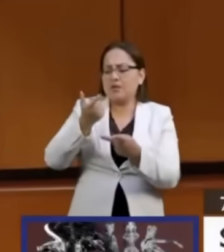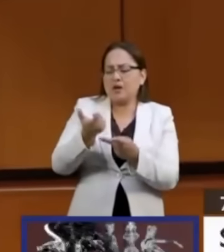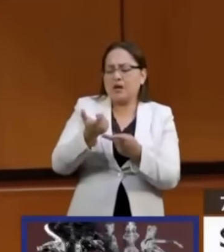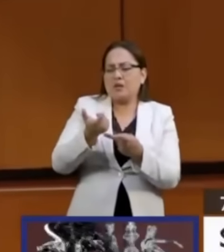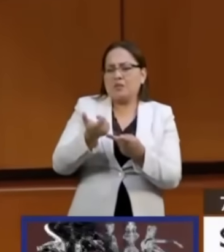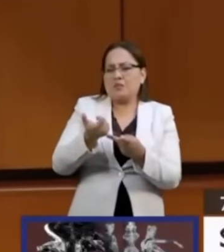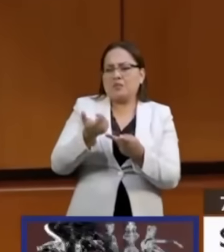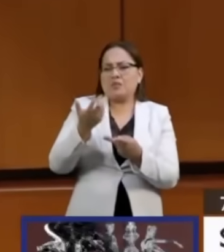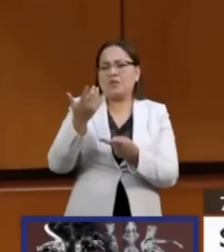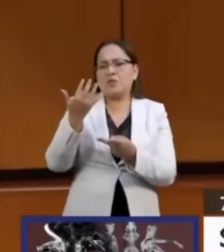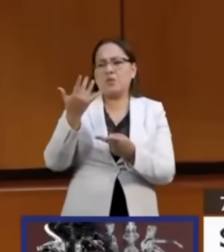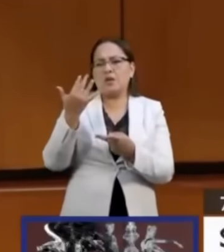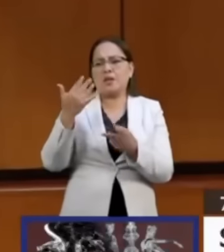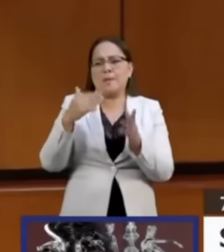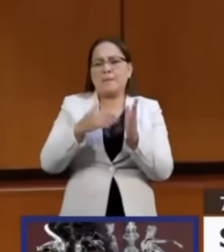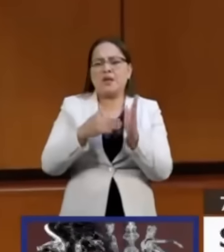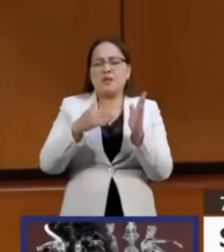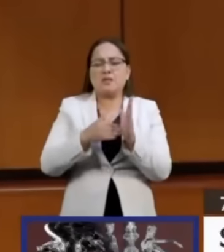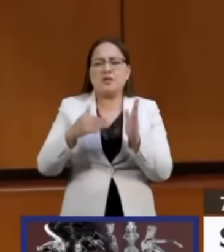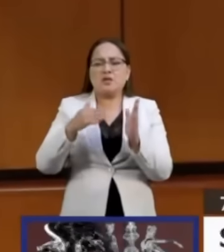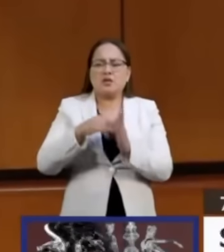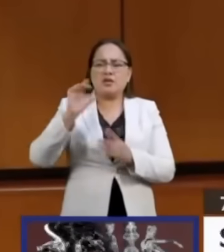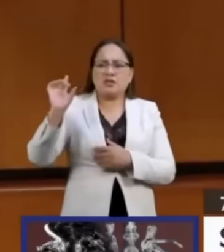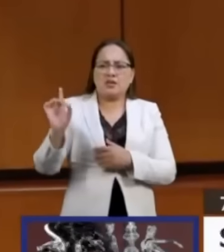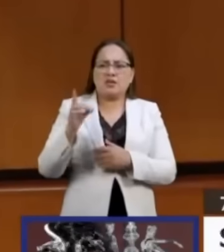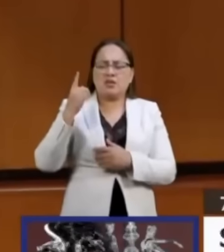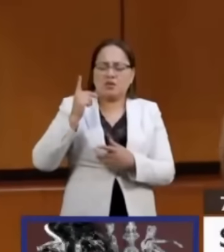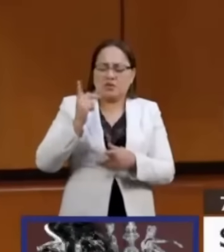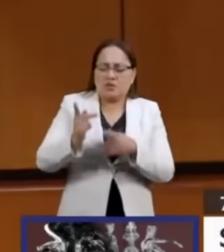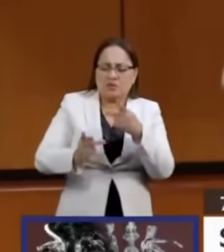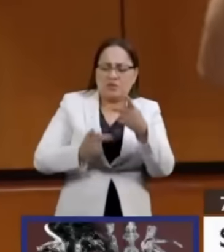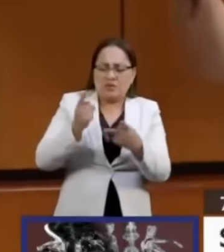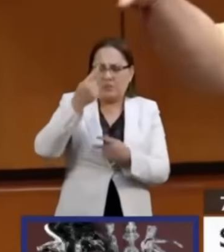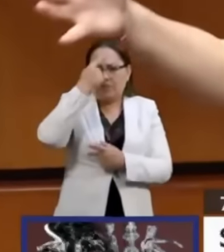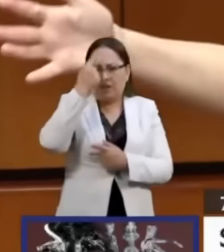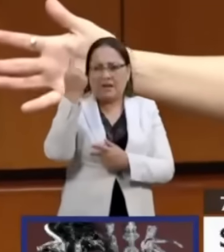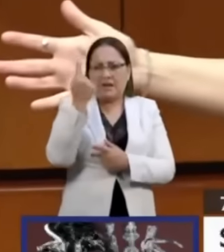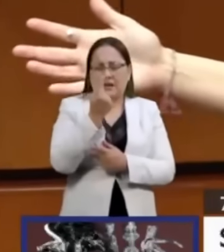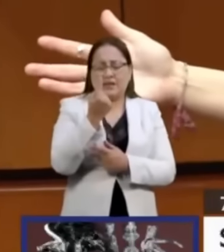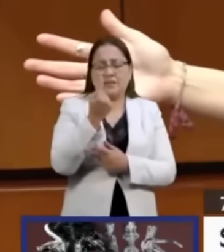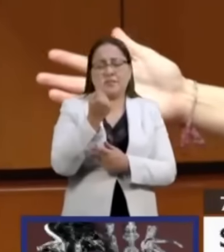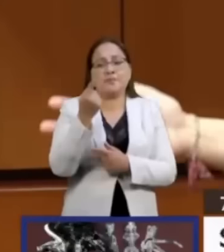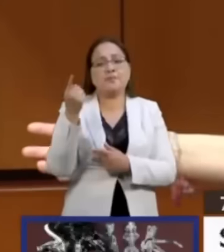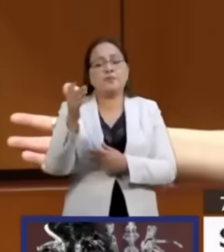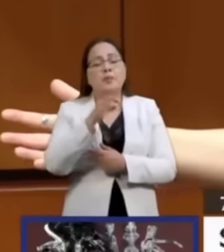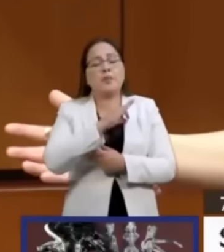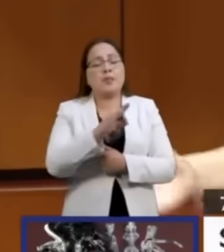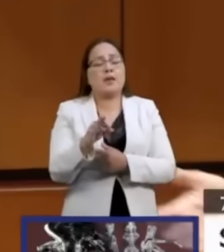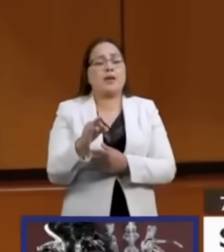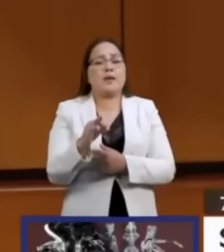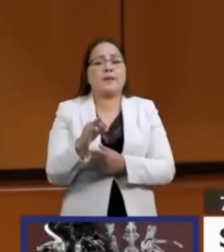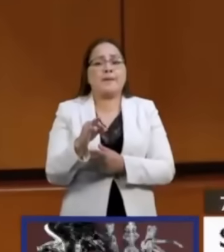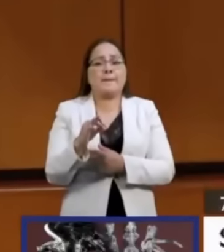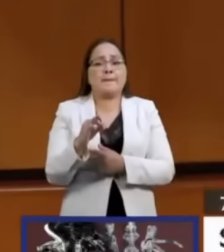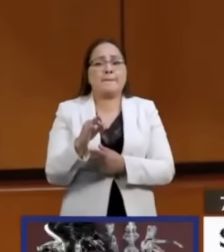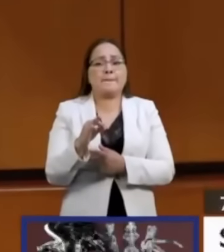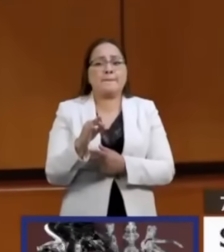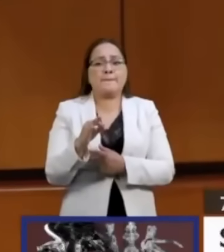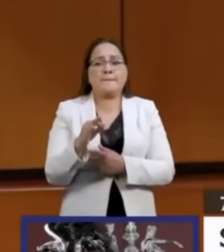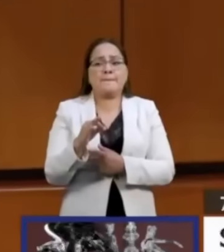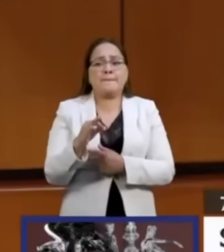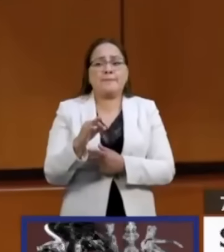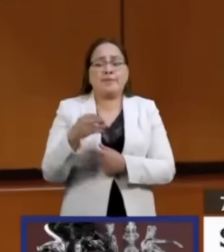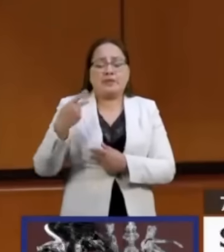más de 50,000 millones de dólares? Pues que se abriera la industria al mercado, la